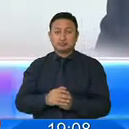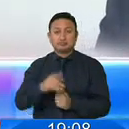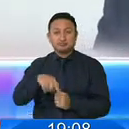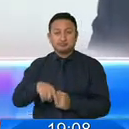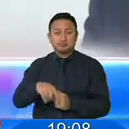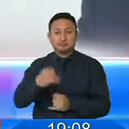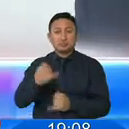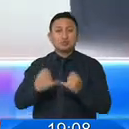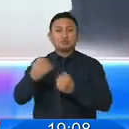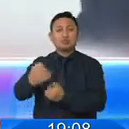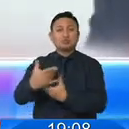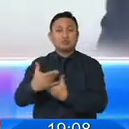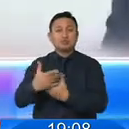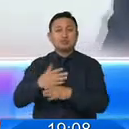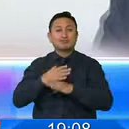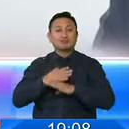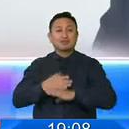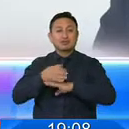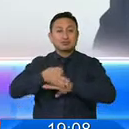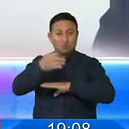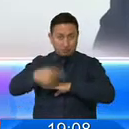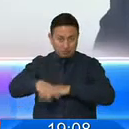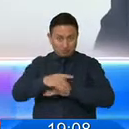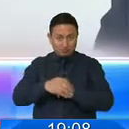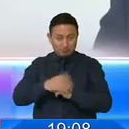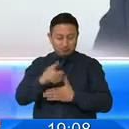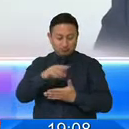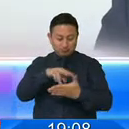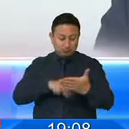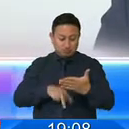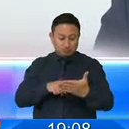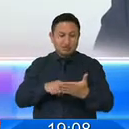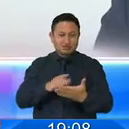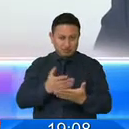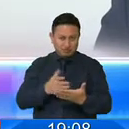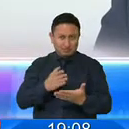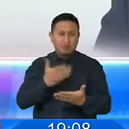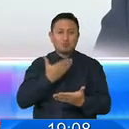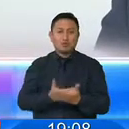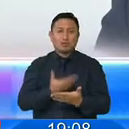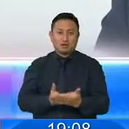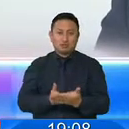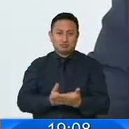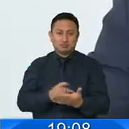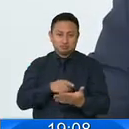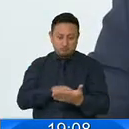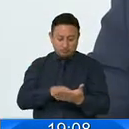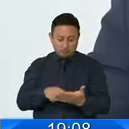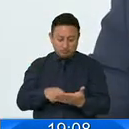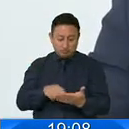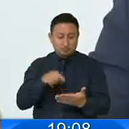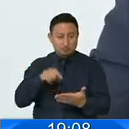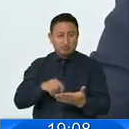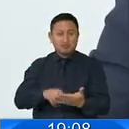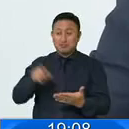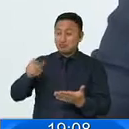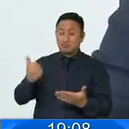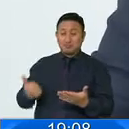y presentado por la Defensoría del Pueblo. Y se prueba que realmente fue un